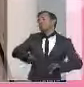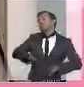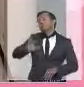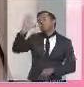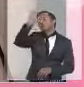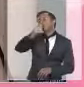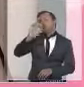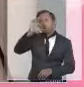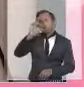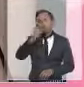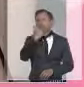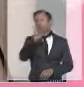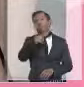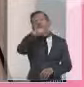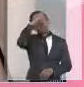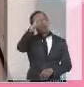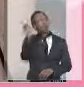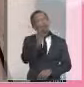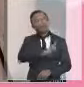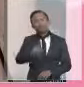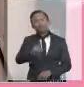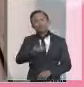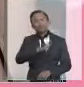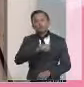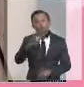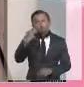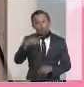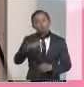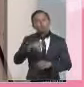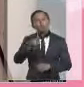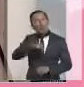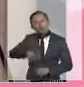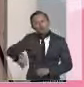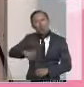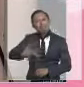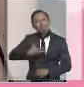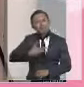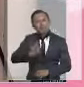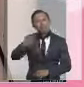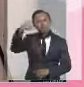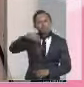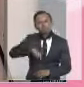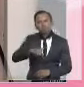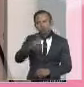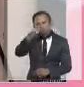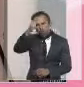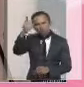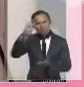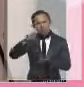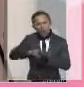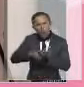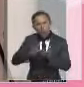gran reserva de valores culturales, morales, espirituales. El pueblo de México es bueno, es